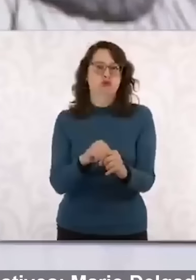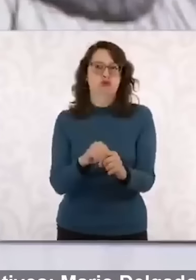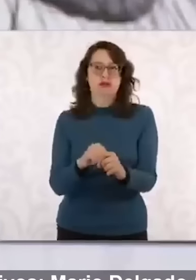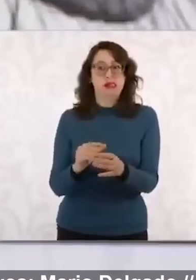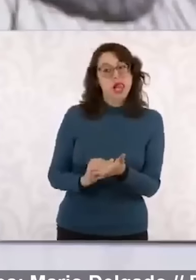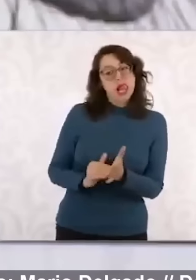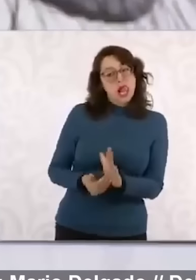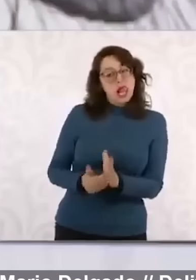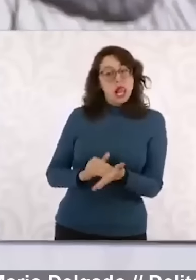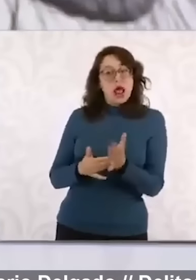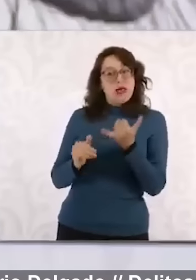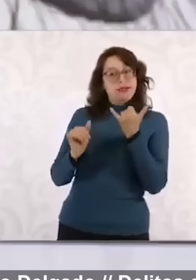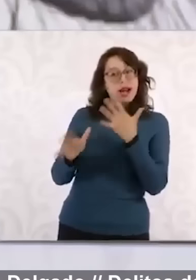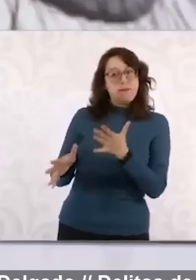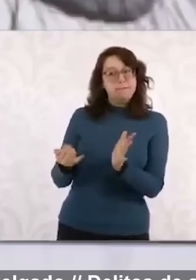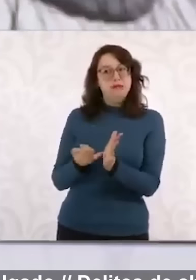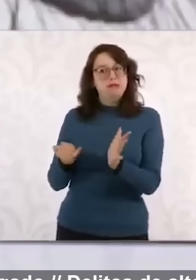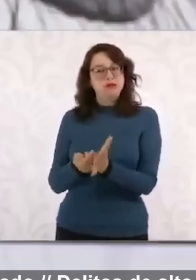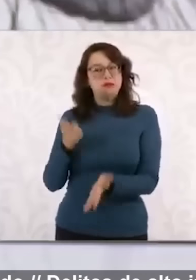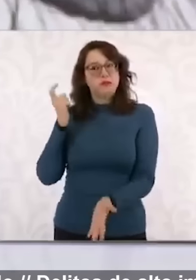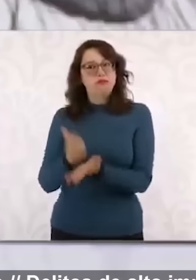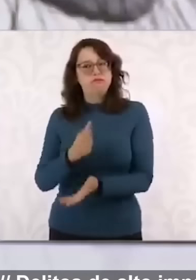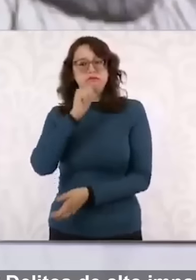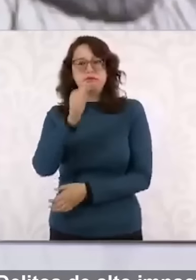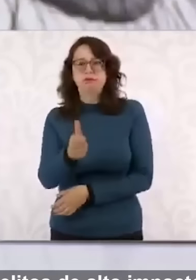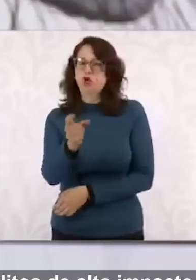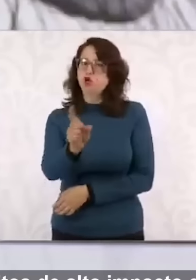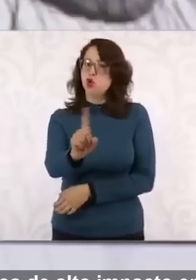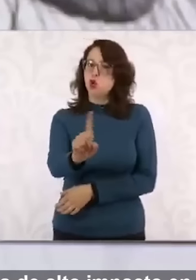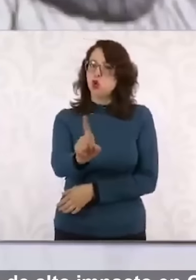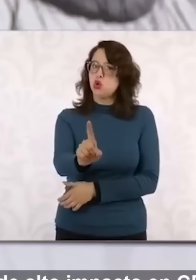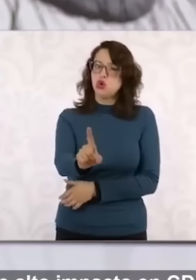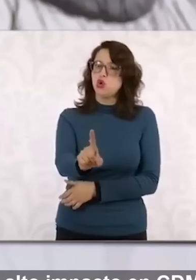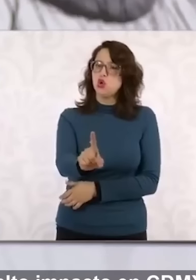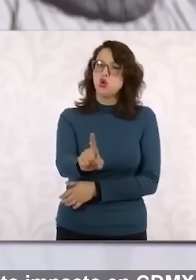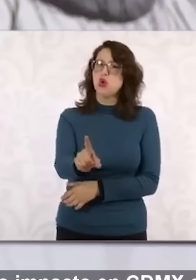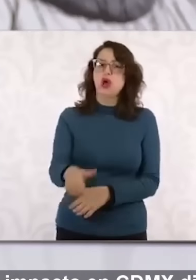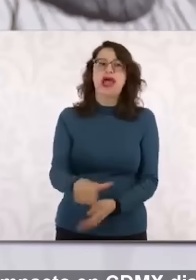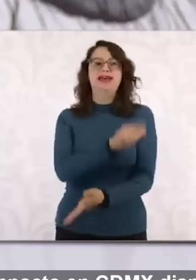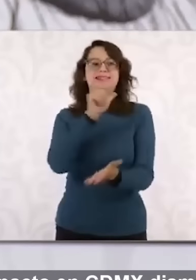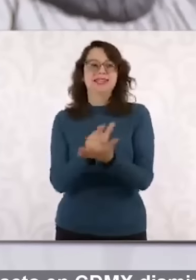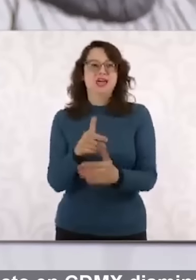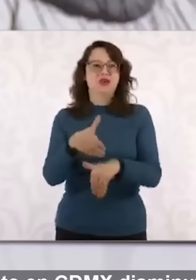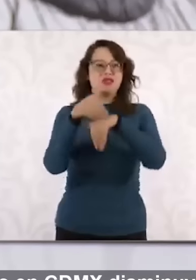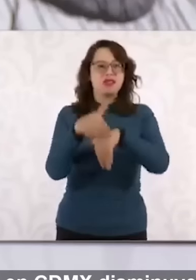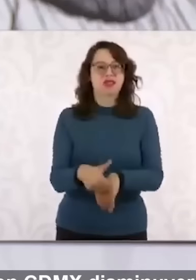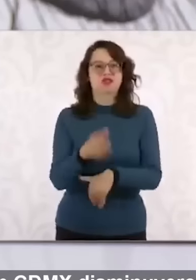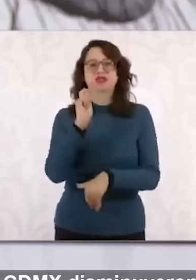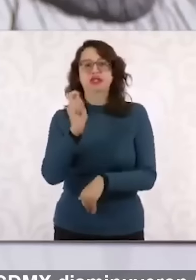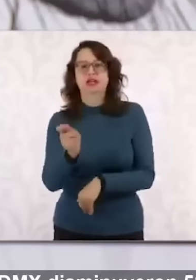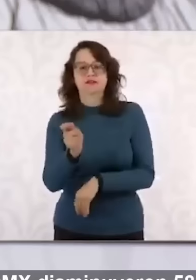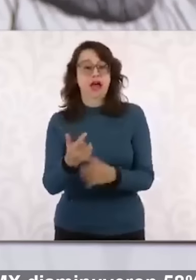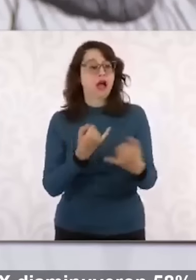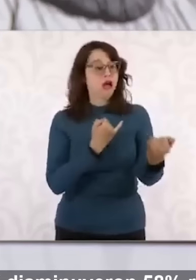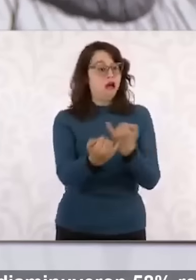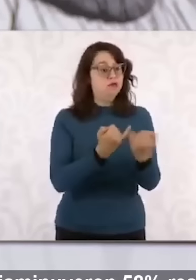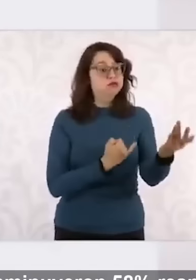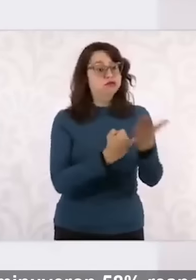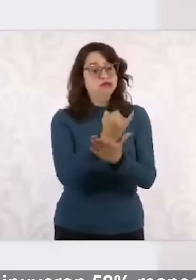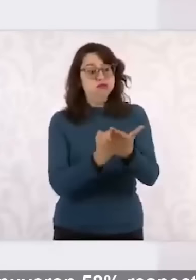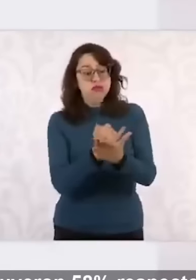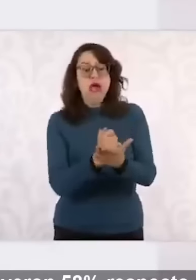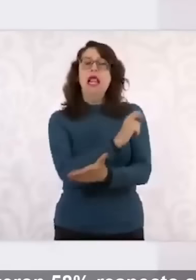impuestos. Estado de Derecho quiere decir que si tienes un casino, pues tiene que estar dentro de la